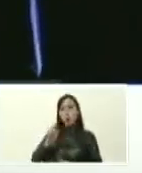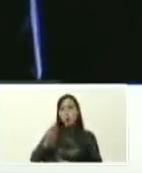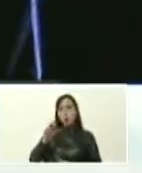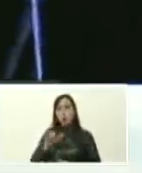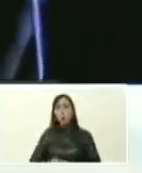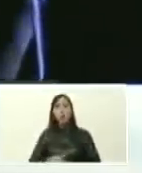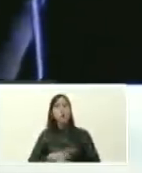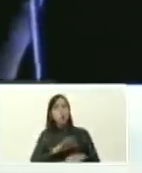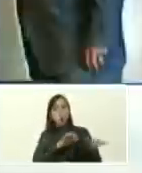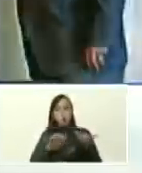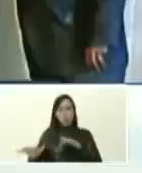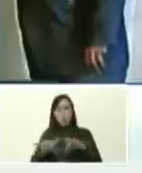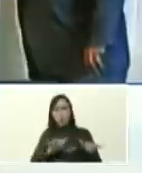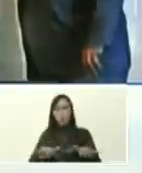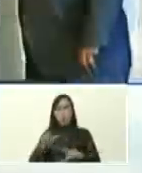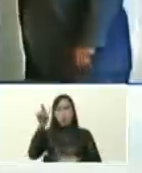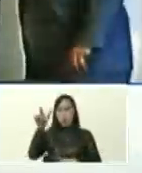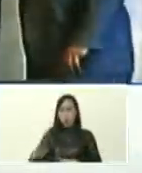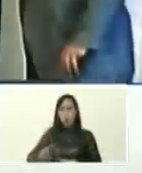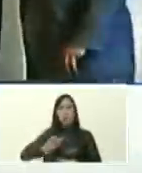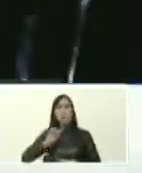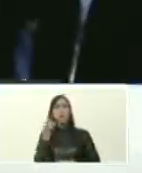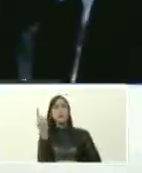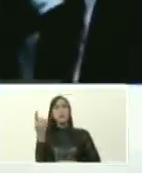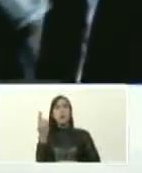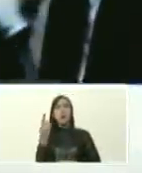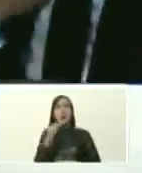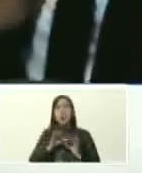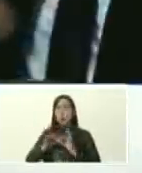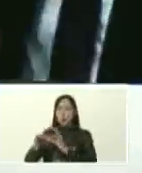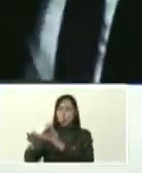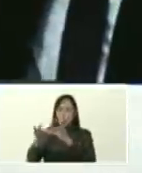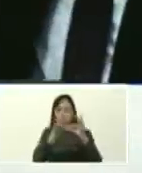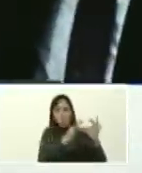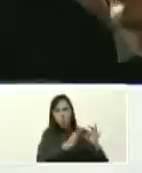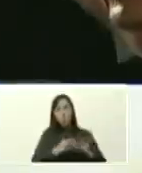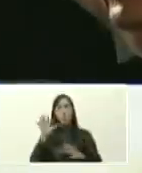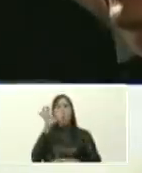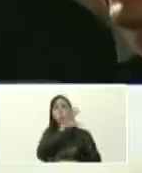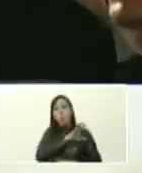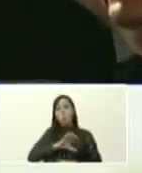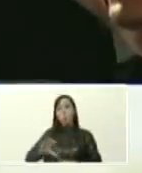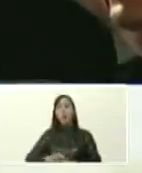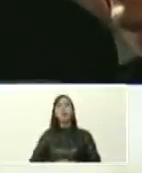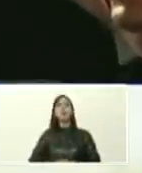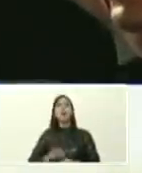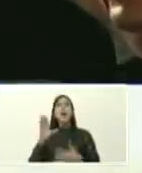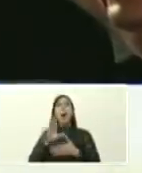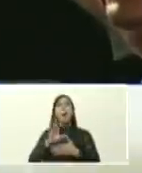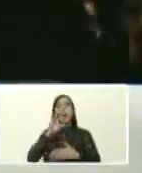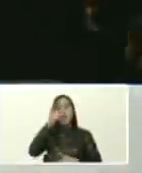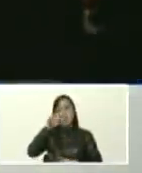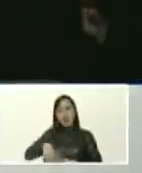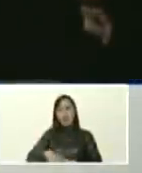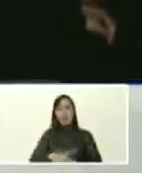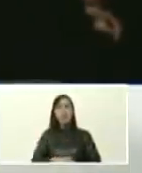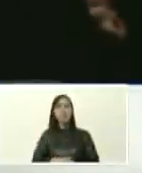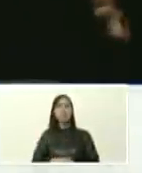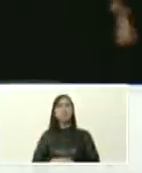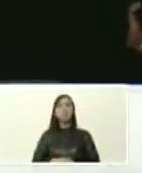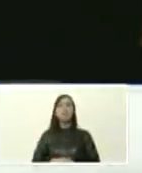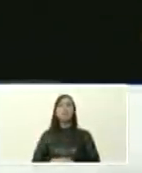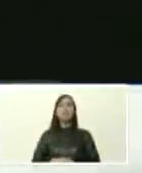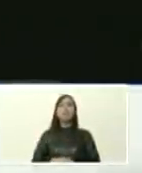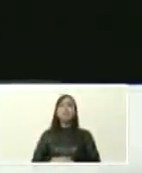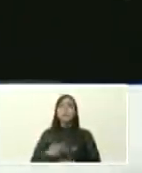secretario, su primer secretario general de la Unión de Naciones Suramericanas, UNASUR. Fue un